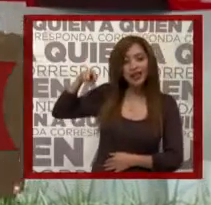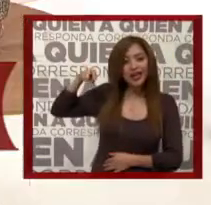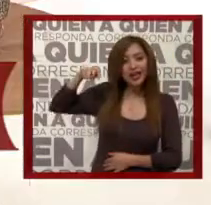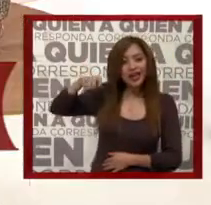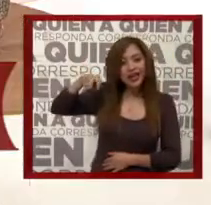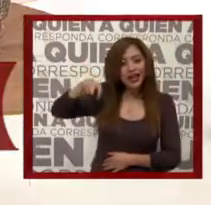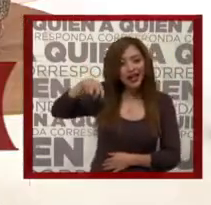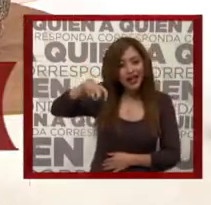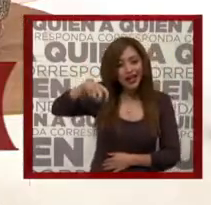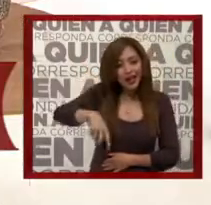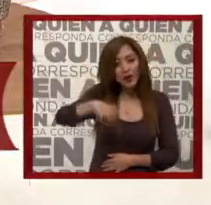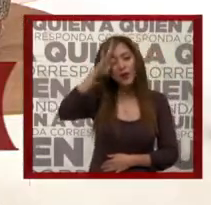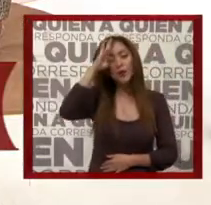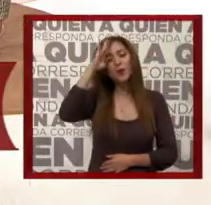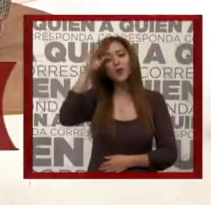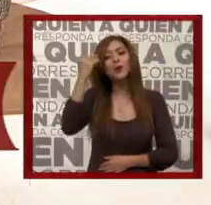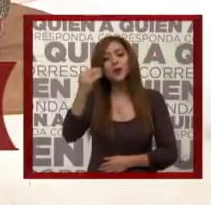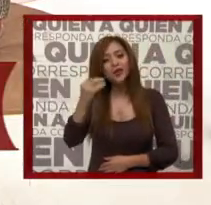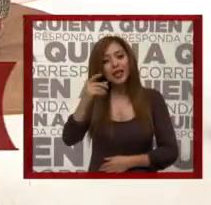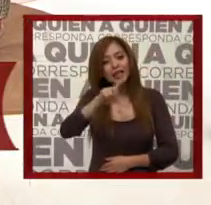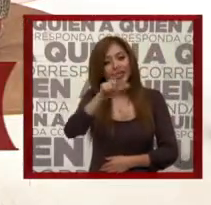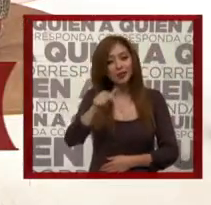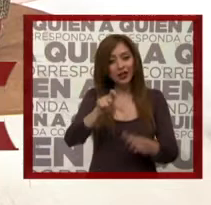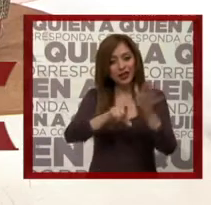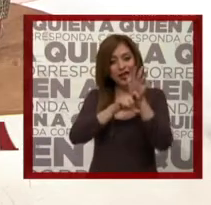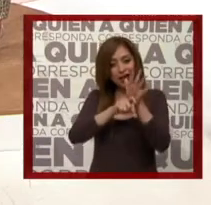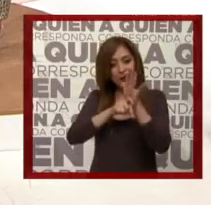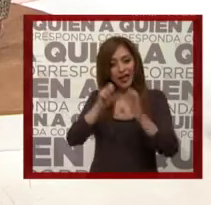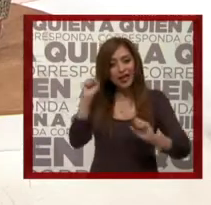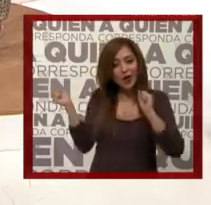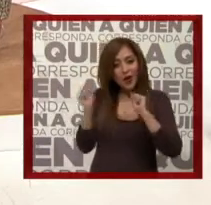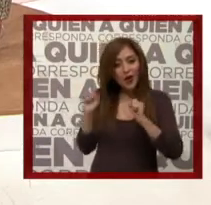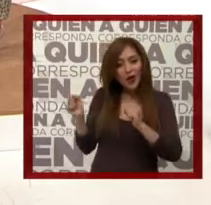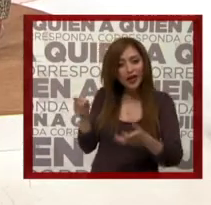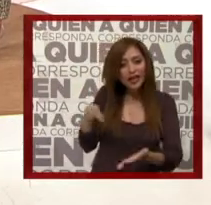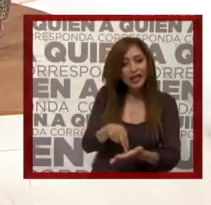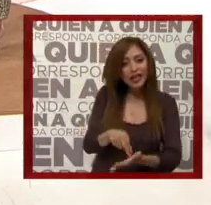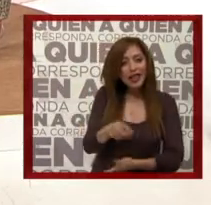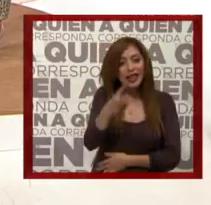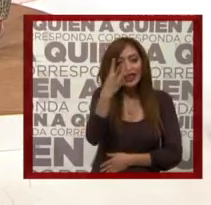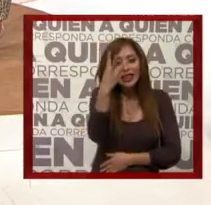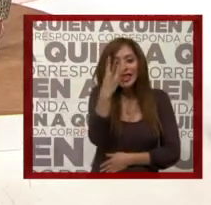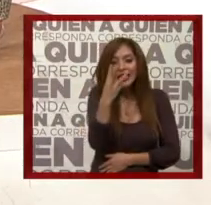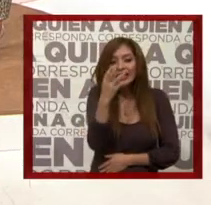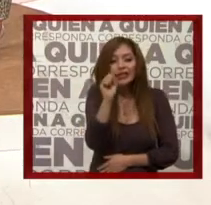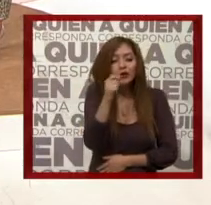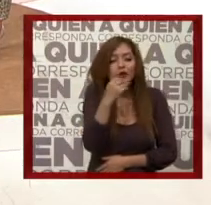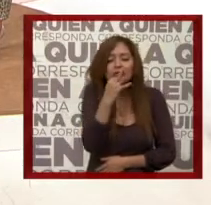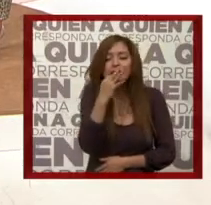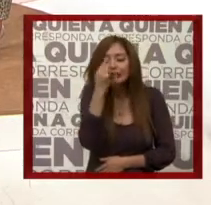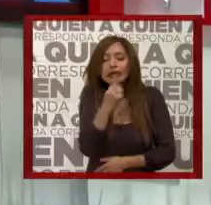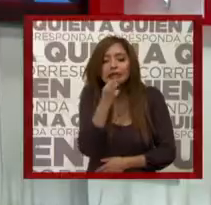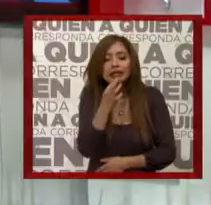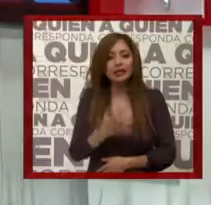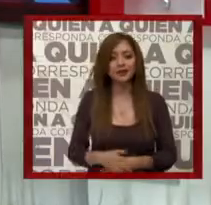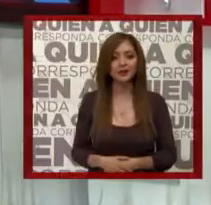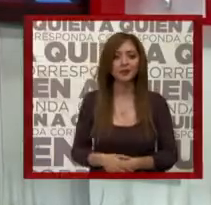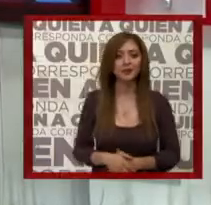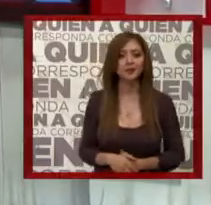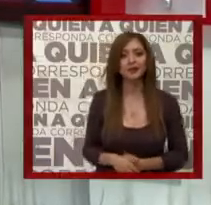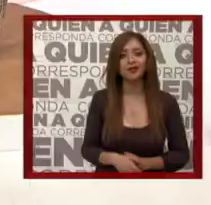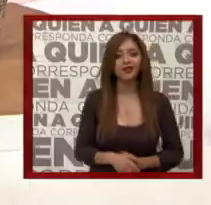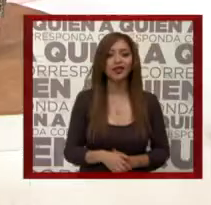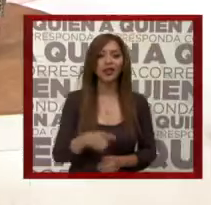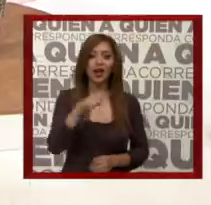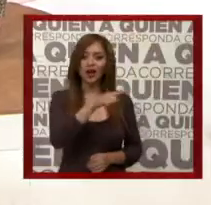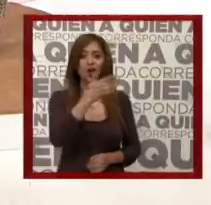como 20 mil escalones en tacones y llegar aquí en 3 segundos. Lo que ella no sabe es que hay millones